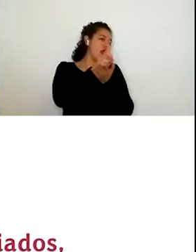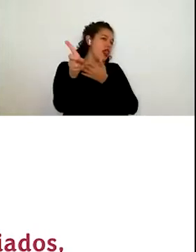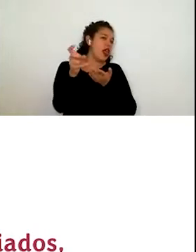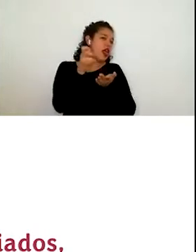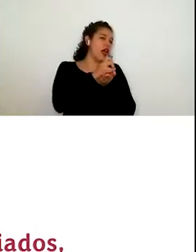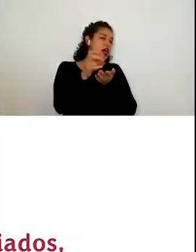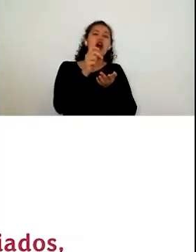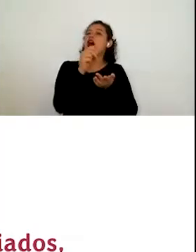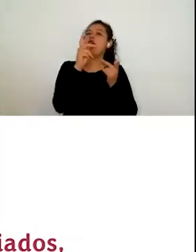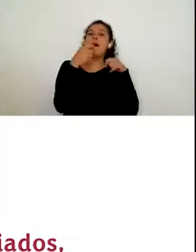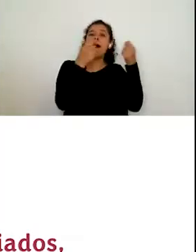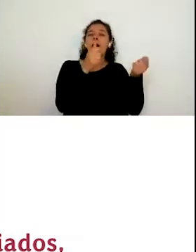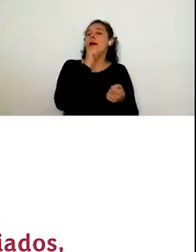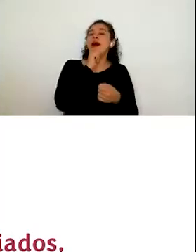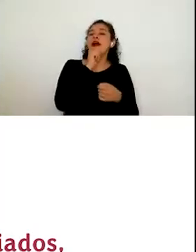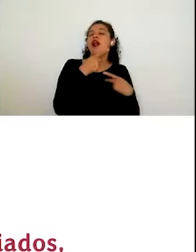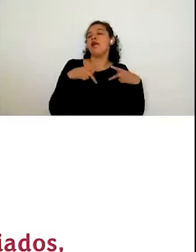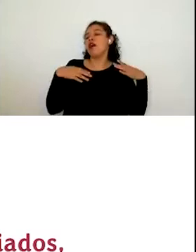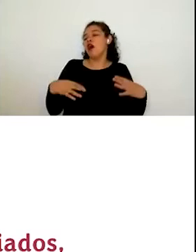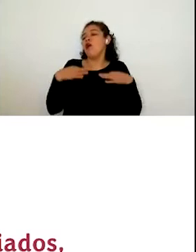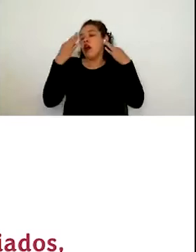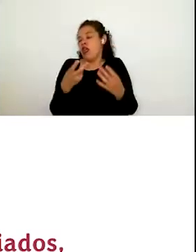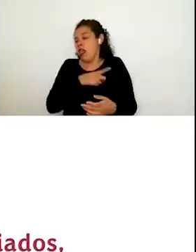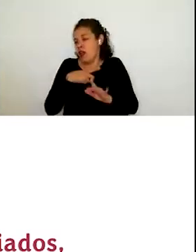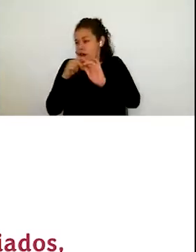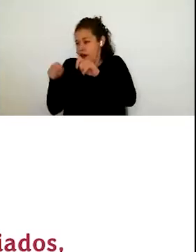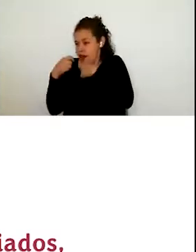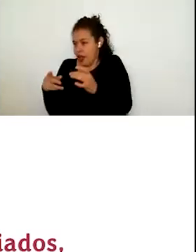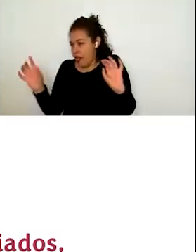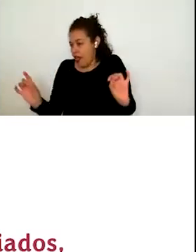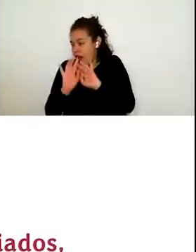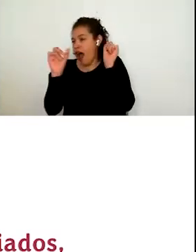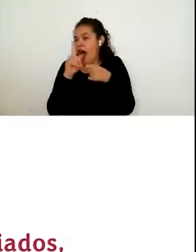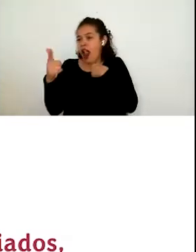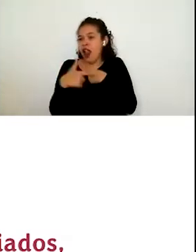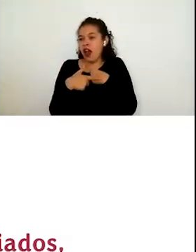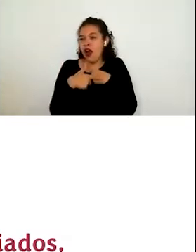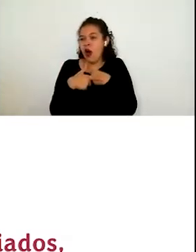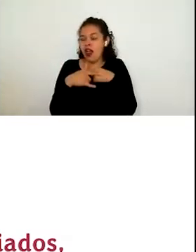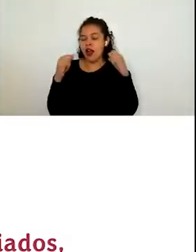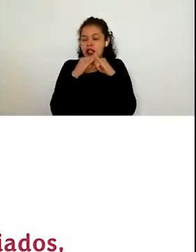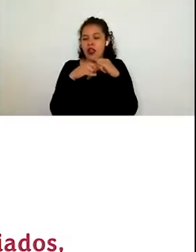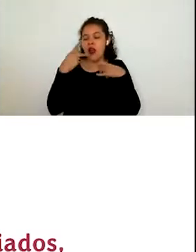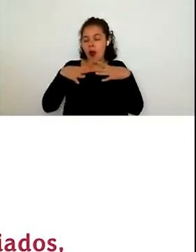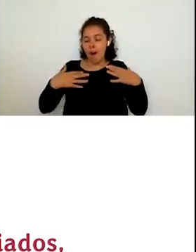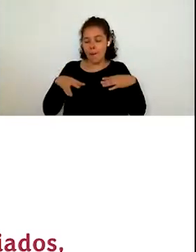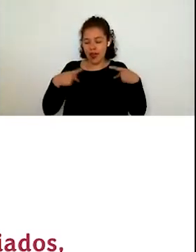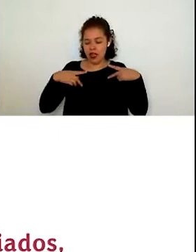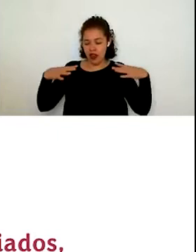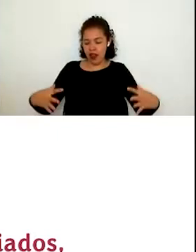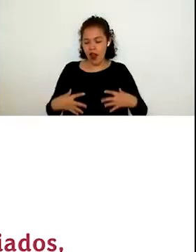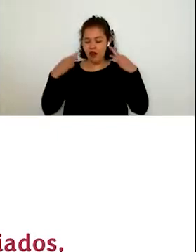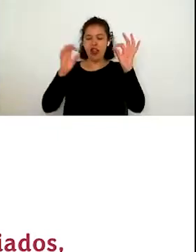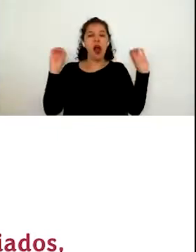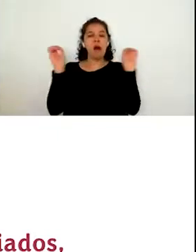atribución, le corresponde al fundador, pero pues en el caso de las instituciones que ya no cuentan con ninguno de